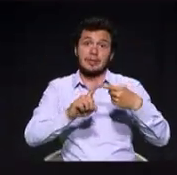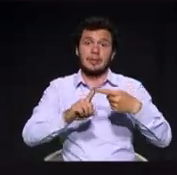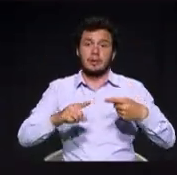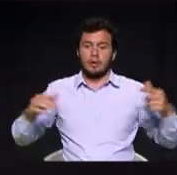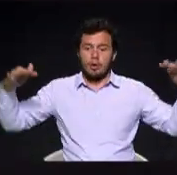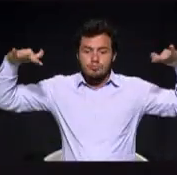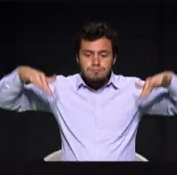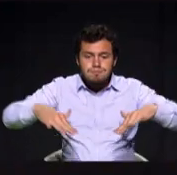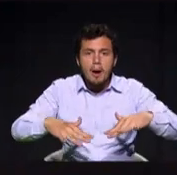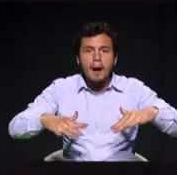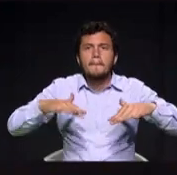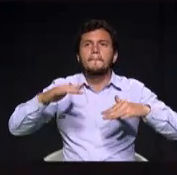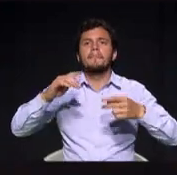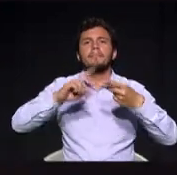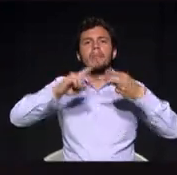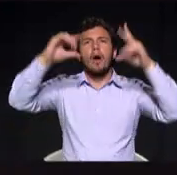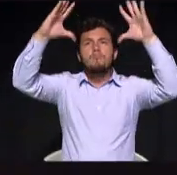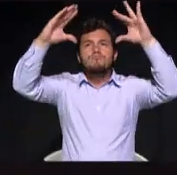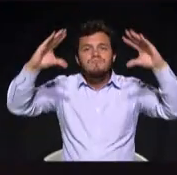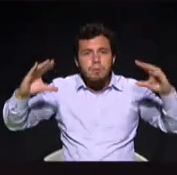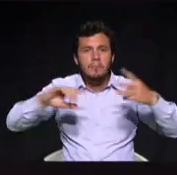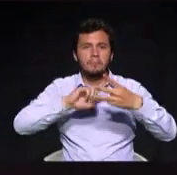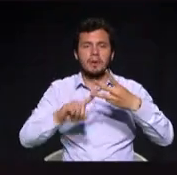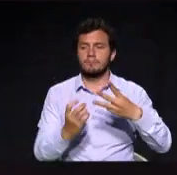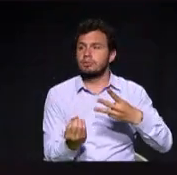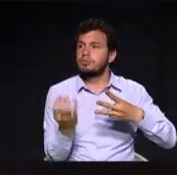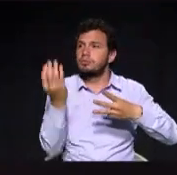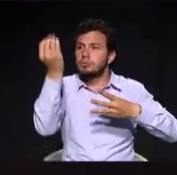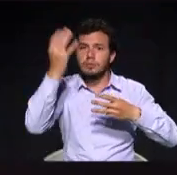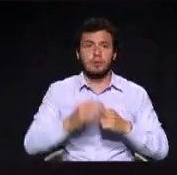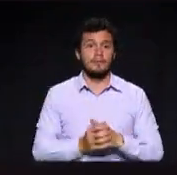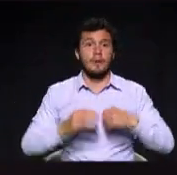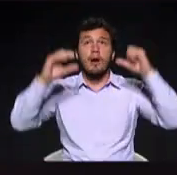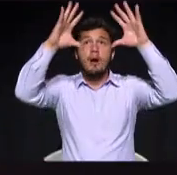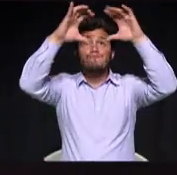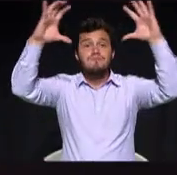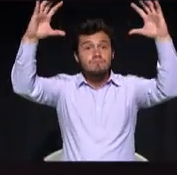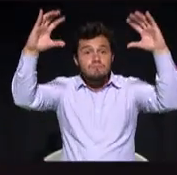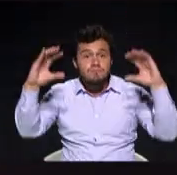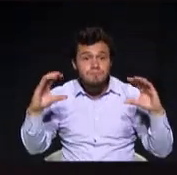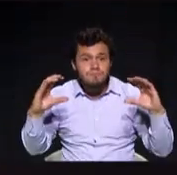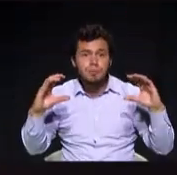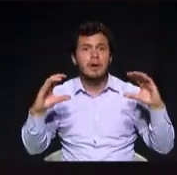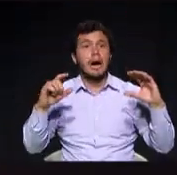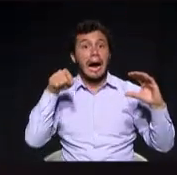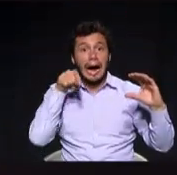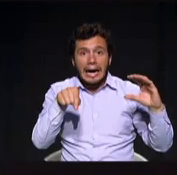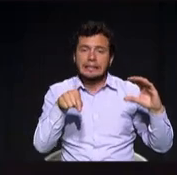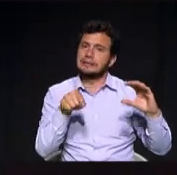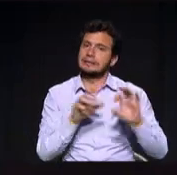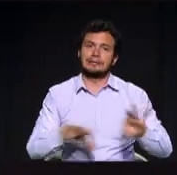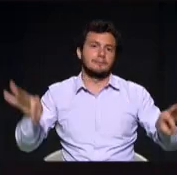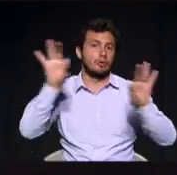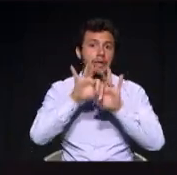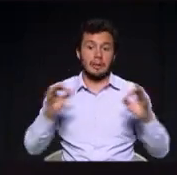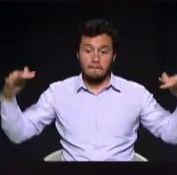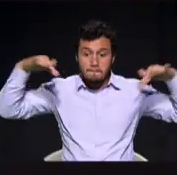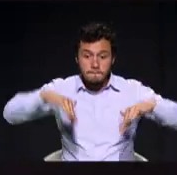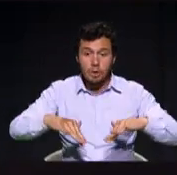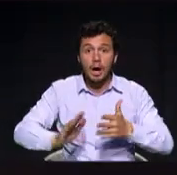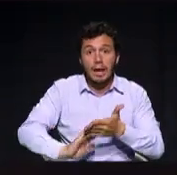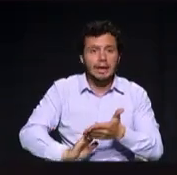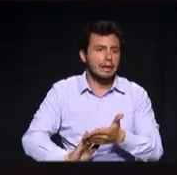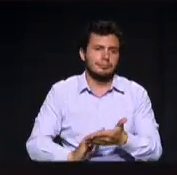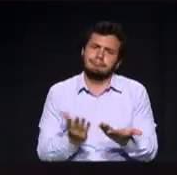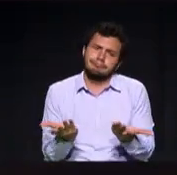baja y la contaminación que producimos ni la nubosidad baja la podemos modificar ni el valle cerrado pues hay que intervenir sobre las fuentes fuentes